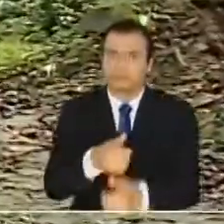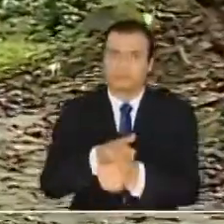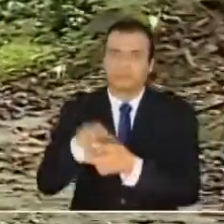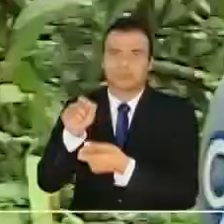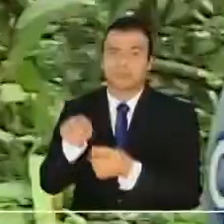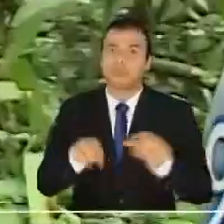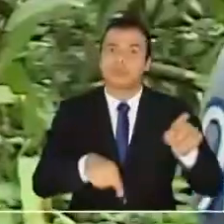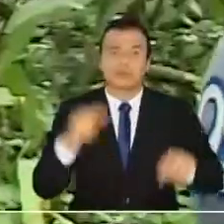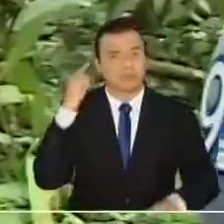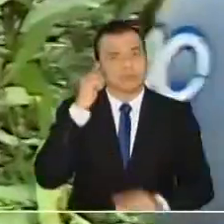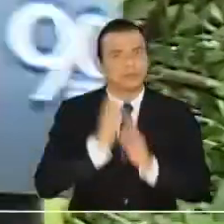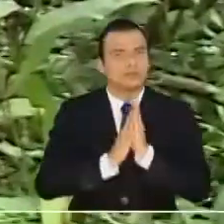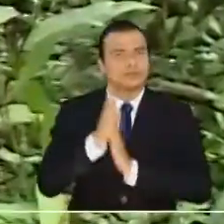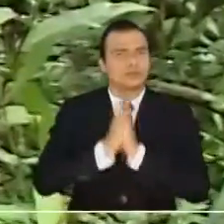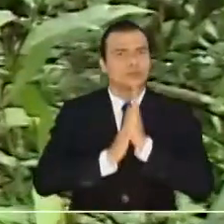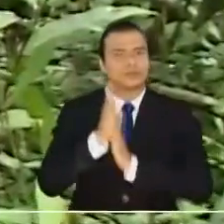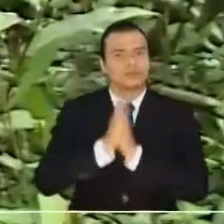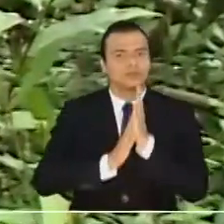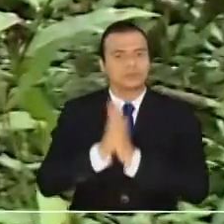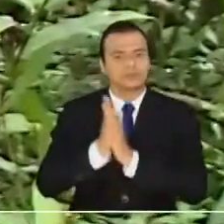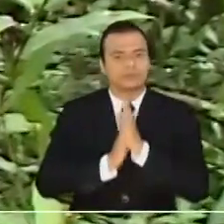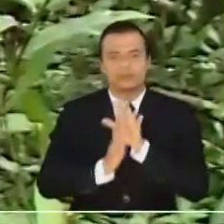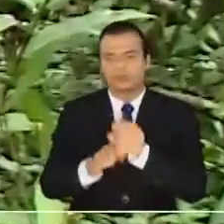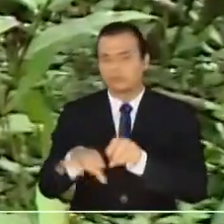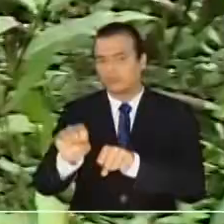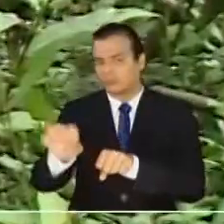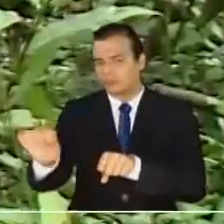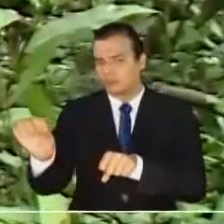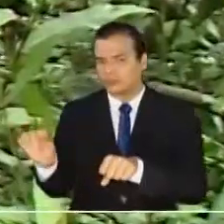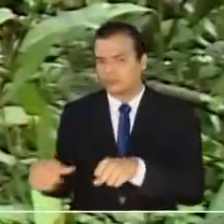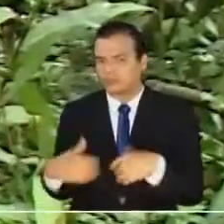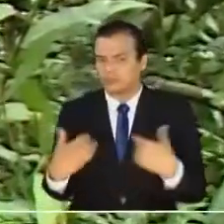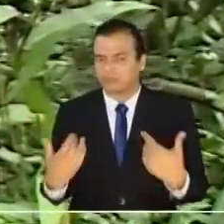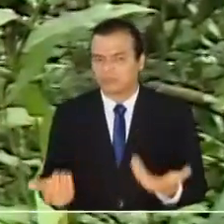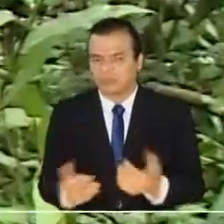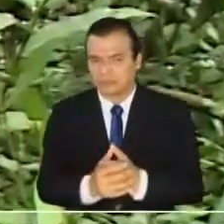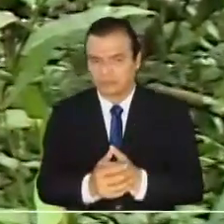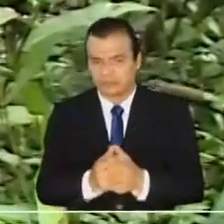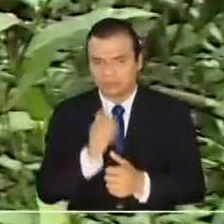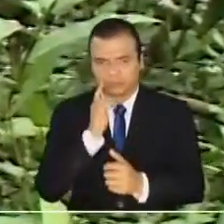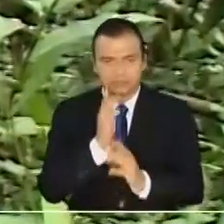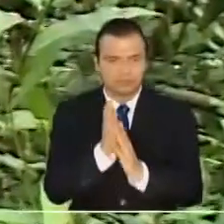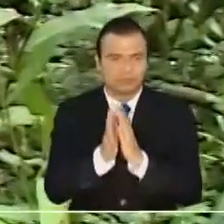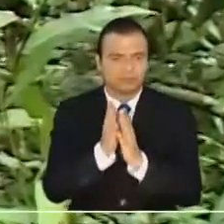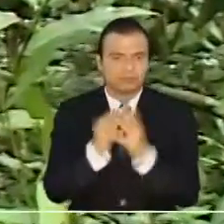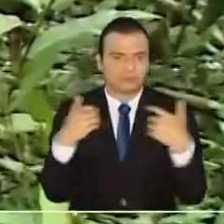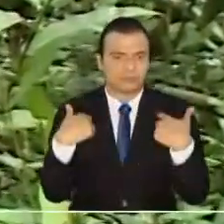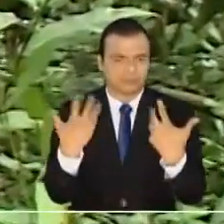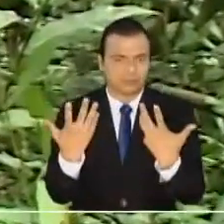estos terrenos. ¿Qué le gustaría hacer? Yo me gustaría criar marrano.